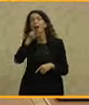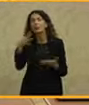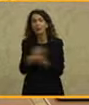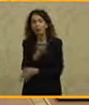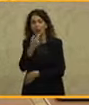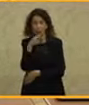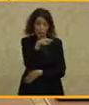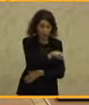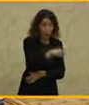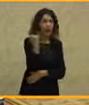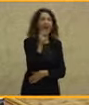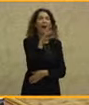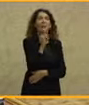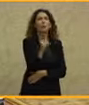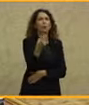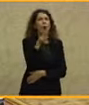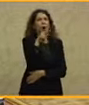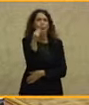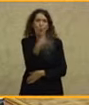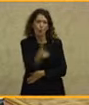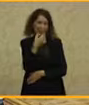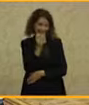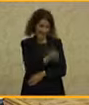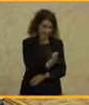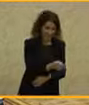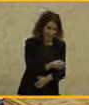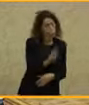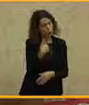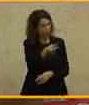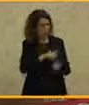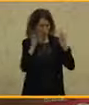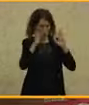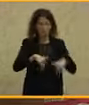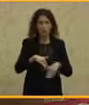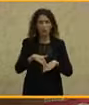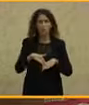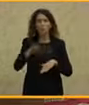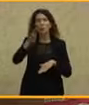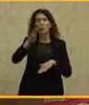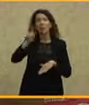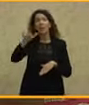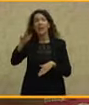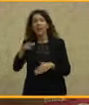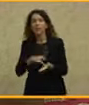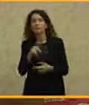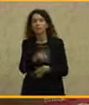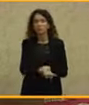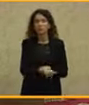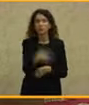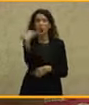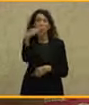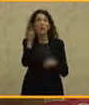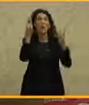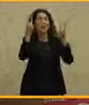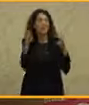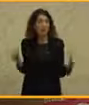Y tú, Javier, hablas fenomenal inglés, sí, ¿eh? Sí. Así que sin problemas. Perdón, Pilar... Mira, la única